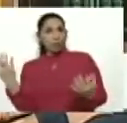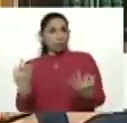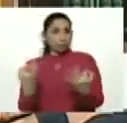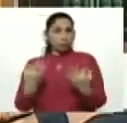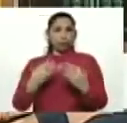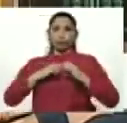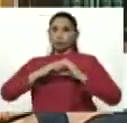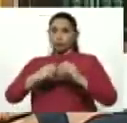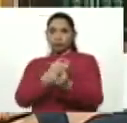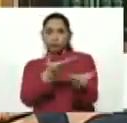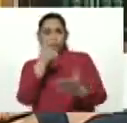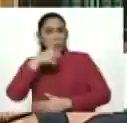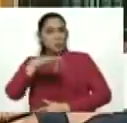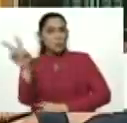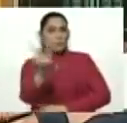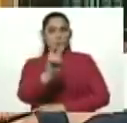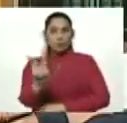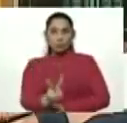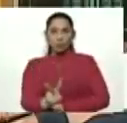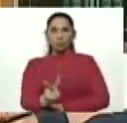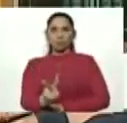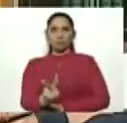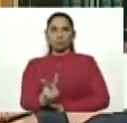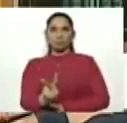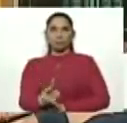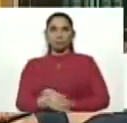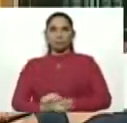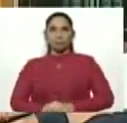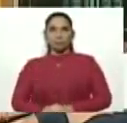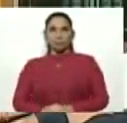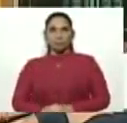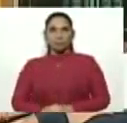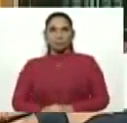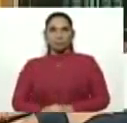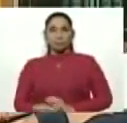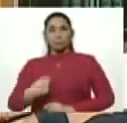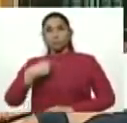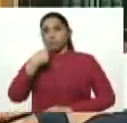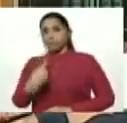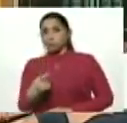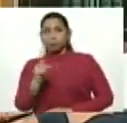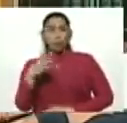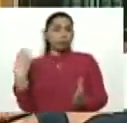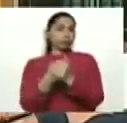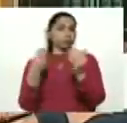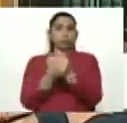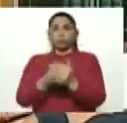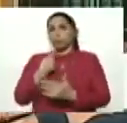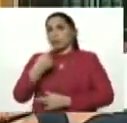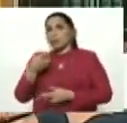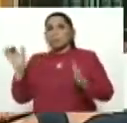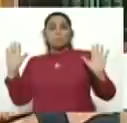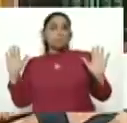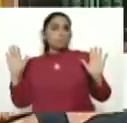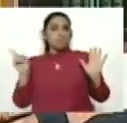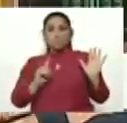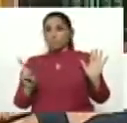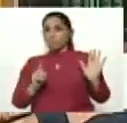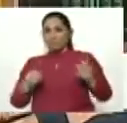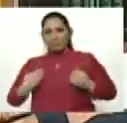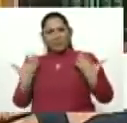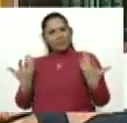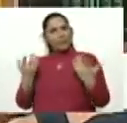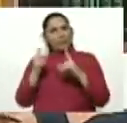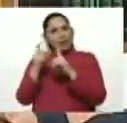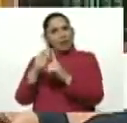corazón a todos los venezolanos y venezolanas. Yo he dicho, esto no es mamadera de gallo, como dicen por ahí, una expresión.